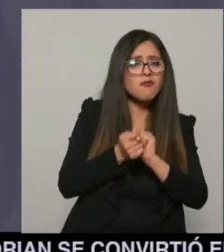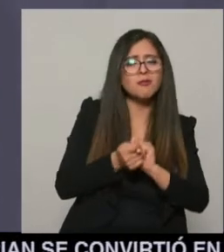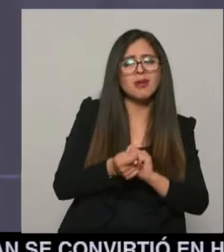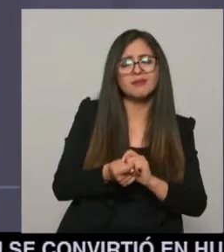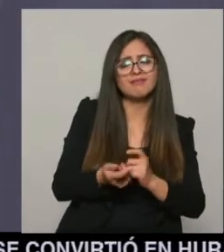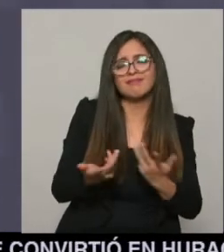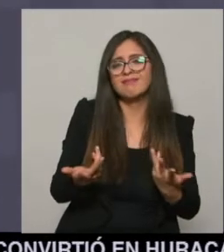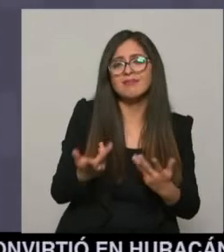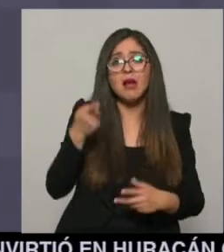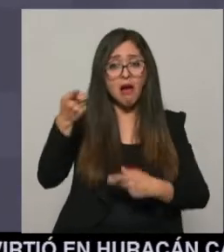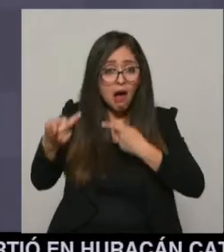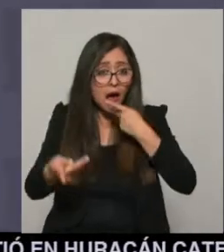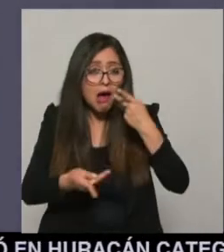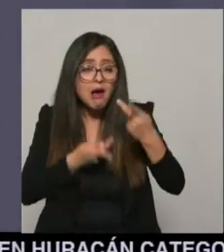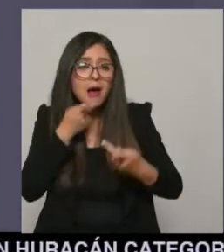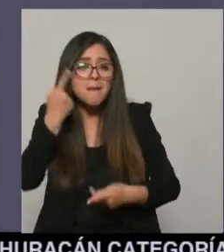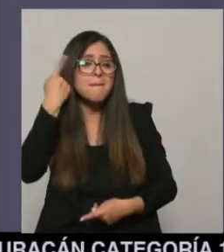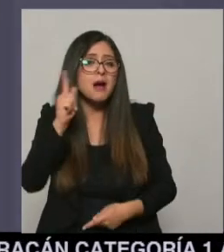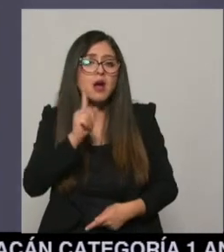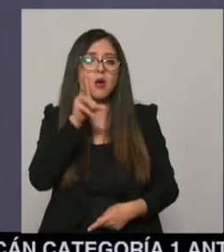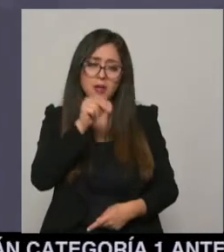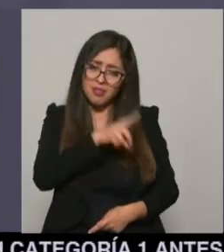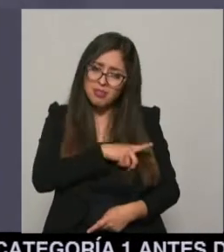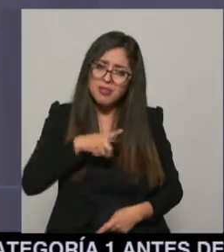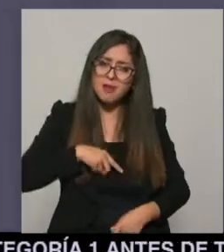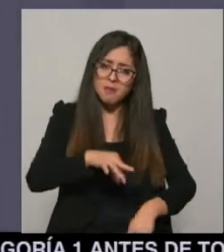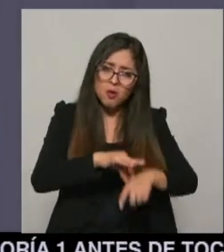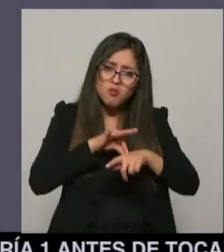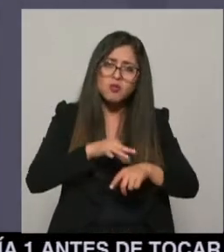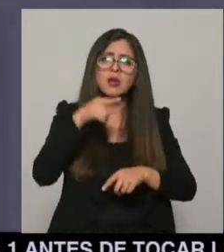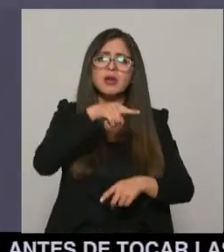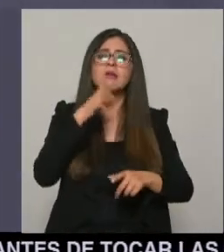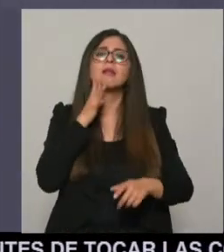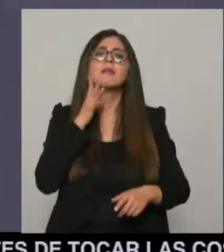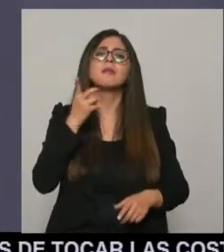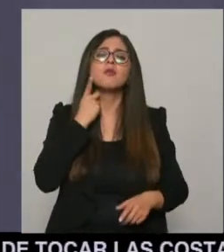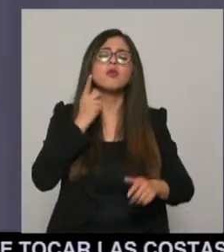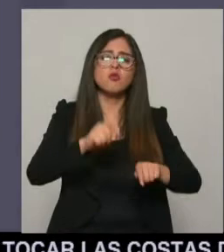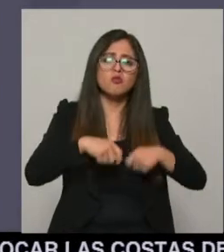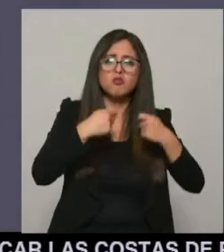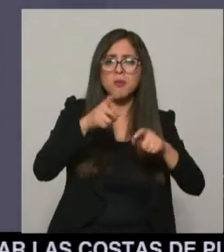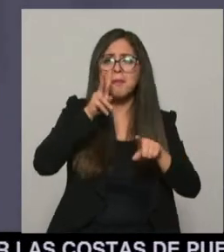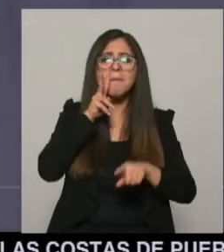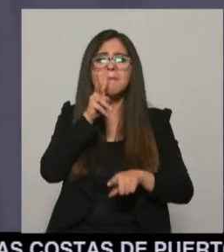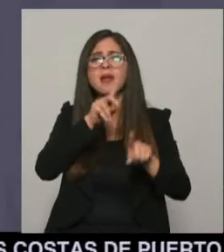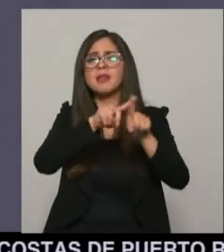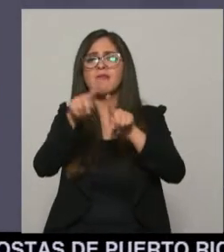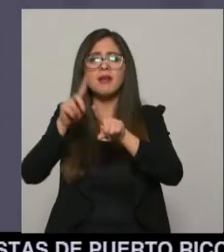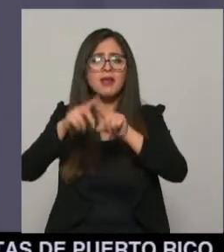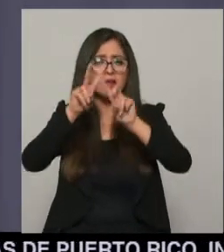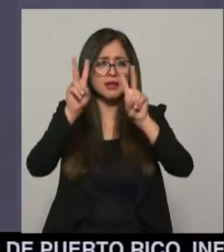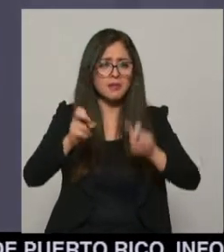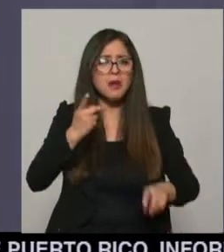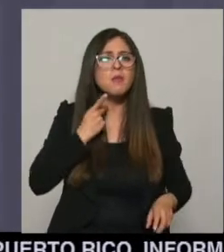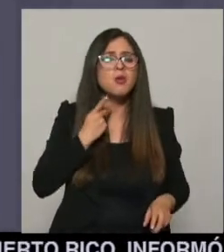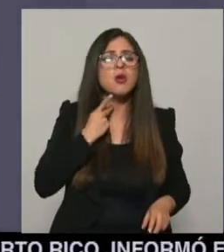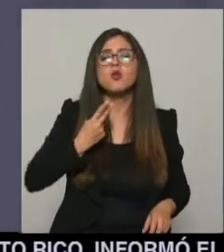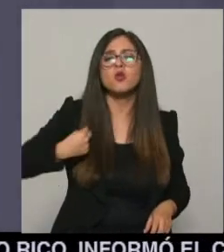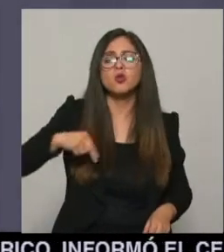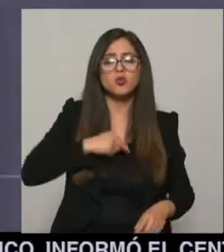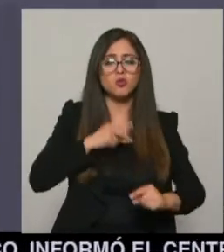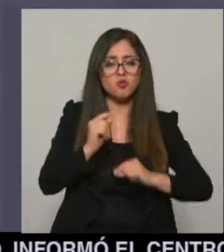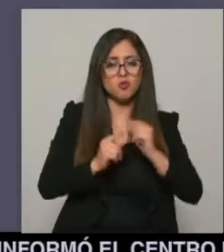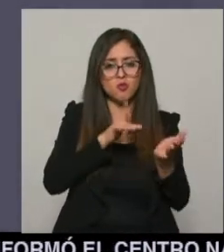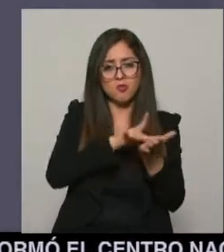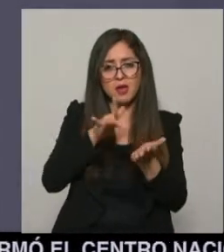de verdad yo espero que logremos en el Congreso ver más allá de las diferencias políticas y que logremos de verdad construir en